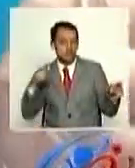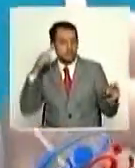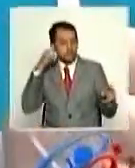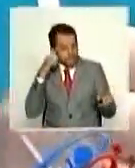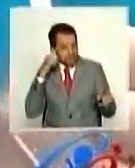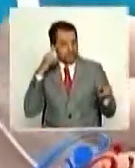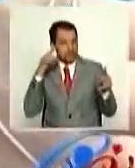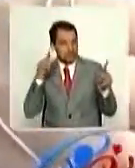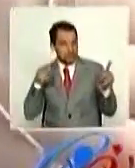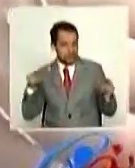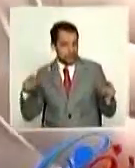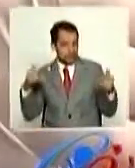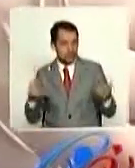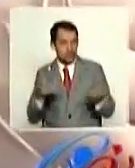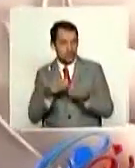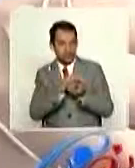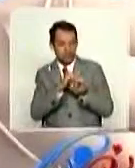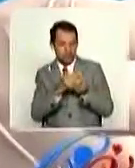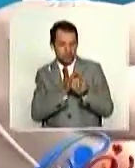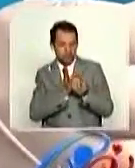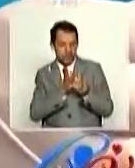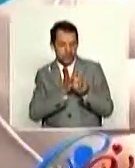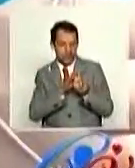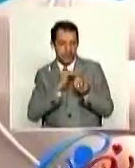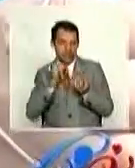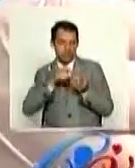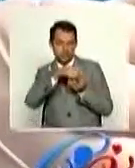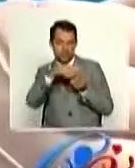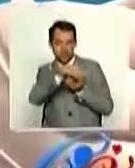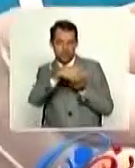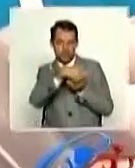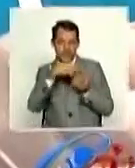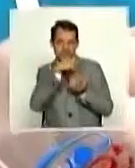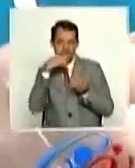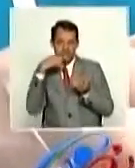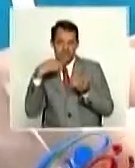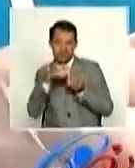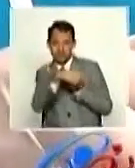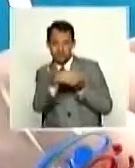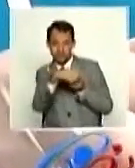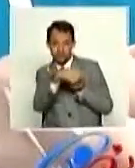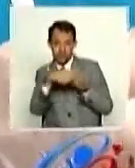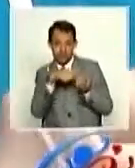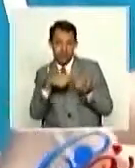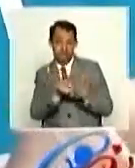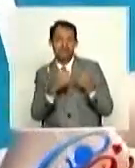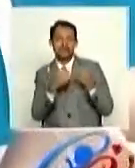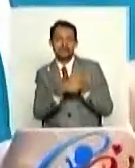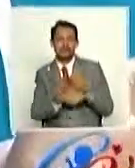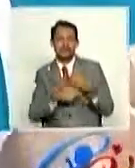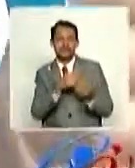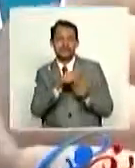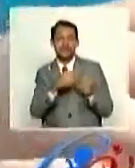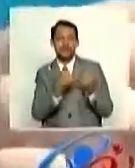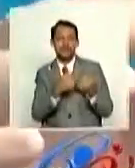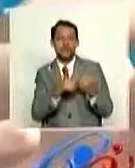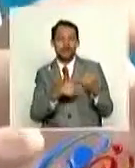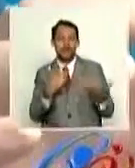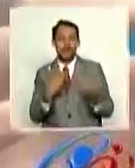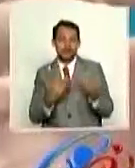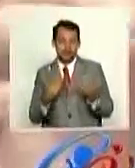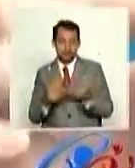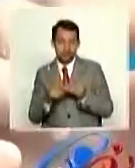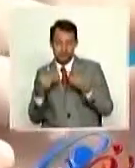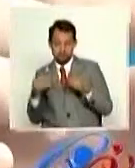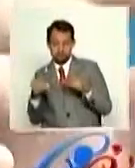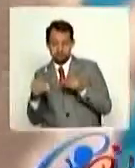la prótesis cuando la están lavando se les cae y no, es que se me fracturó cuando se me cayó. No, este tipo de material es un